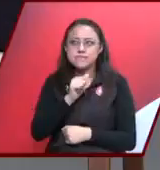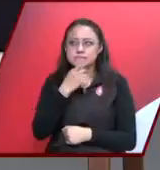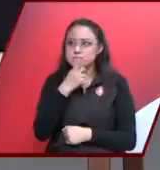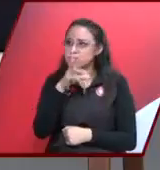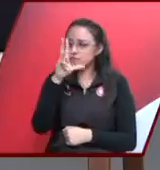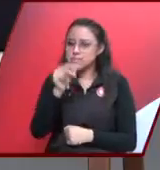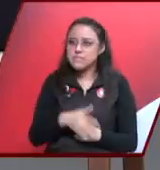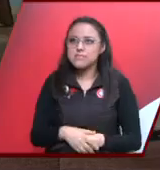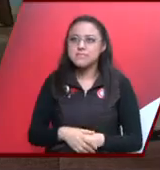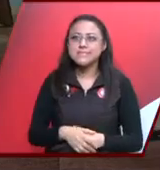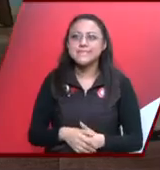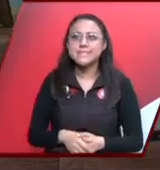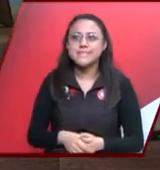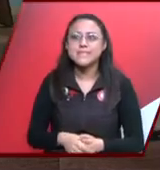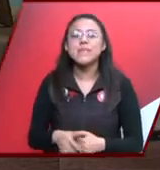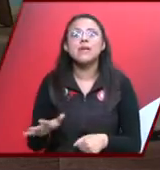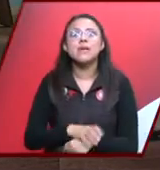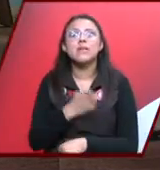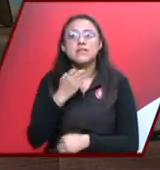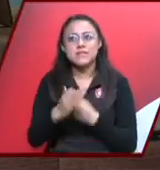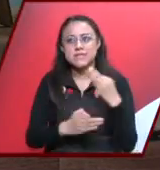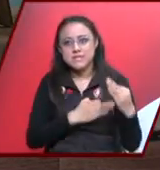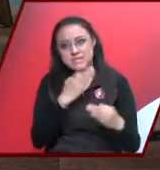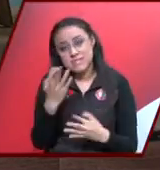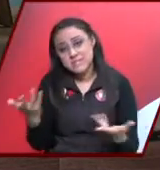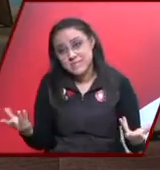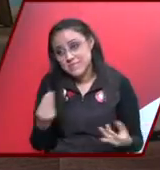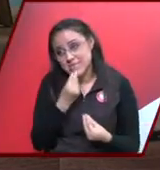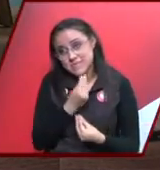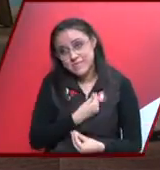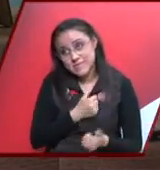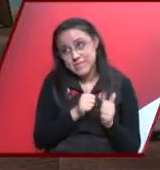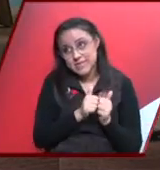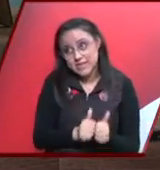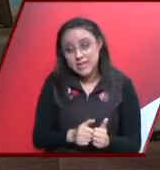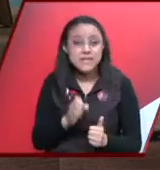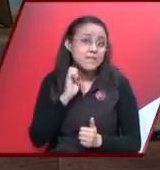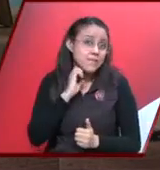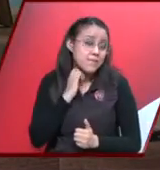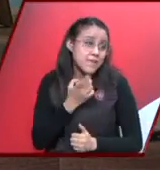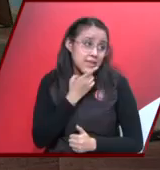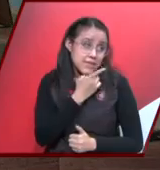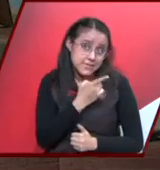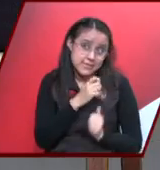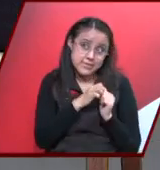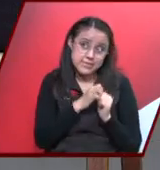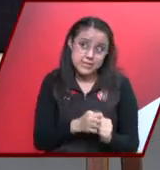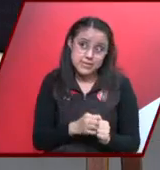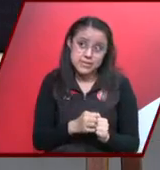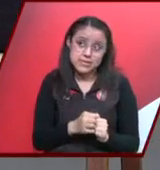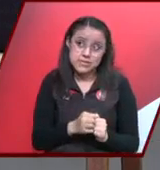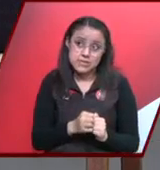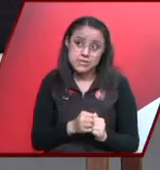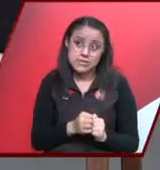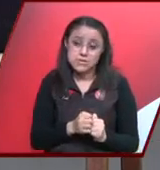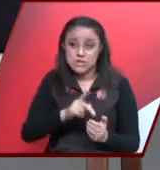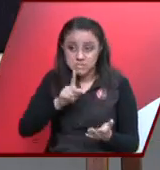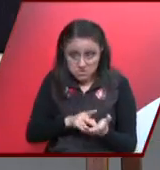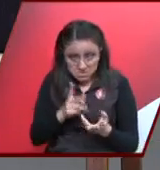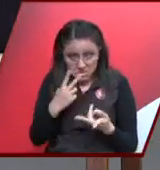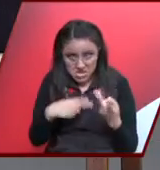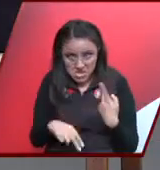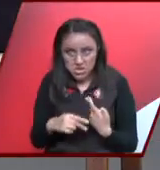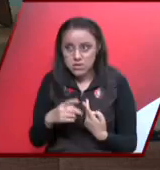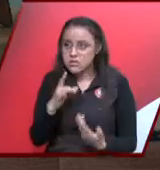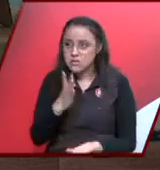estate quieto? Por eso te digo, todas tus maldiciones. ¿Una maldición? Una petición ejecutiva que se hizo. Estos desgraciados van a burlarse de mí.